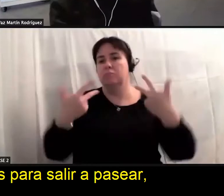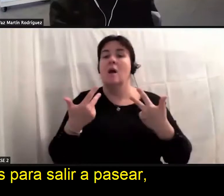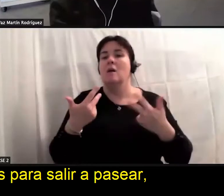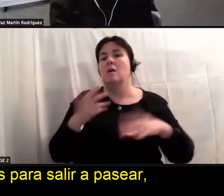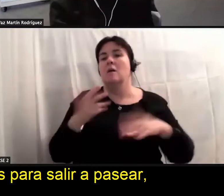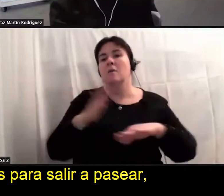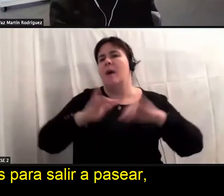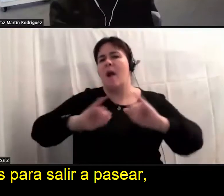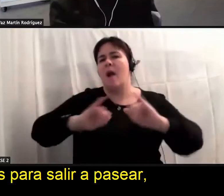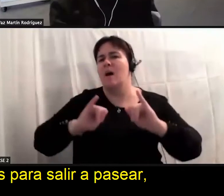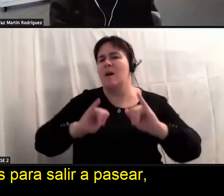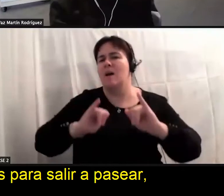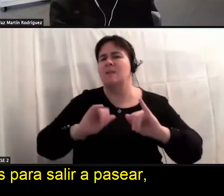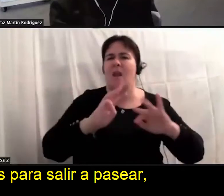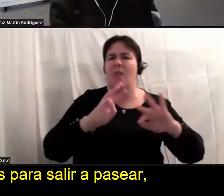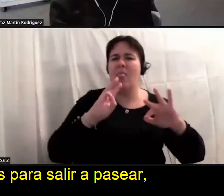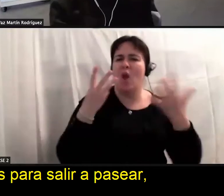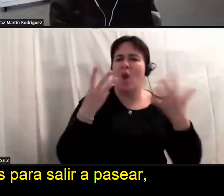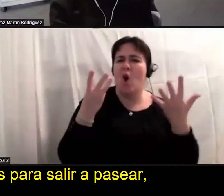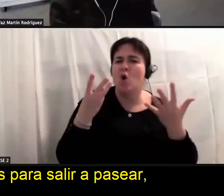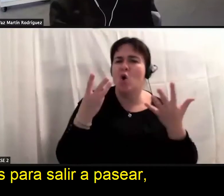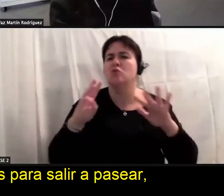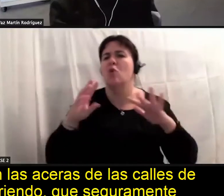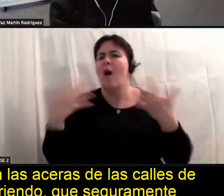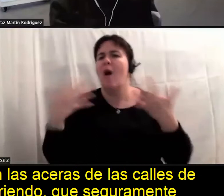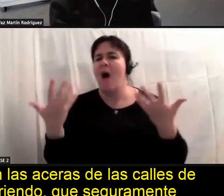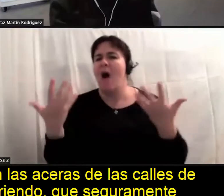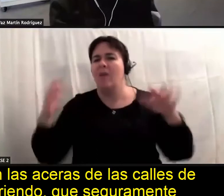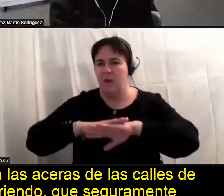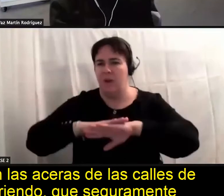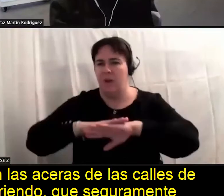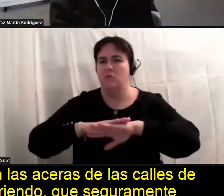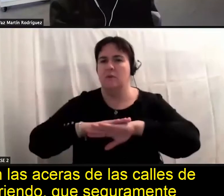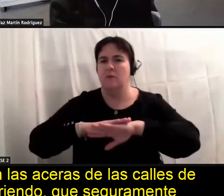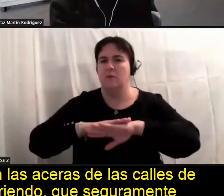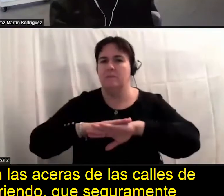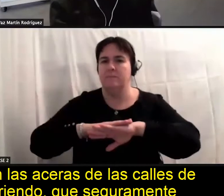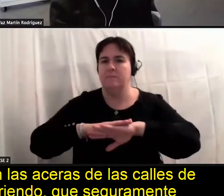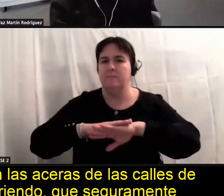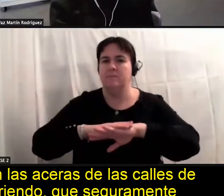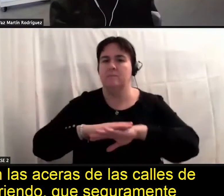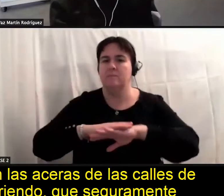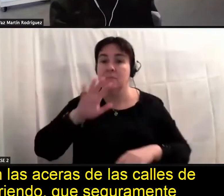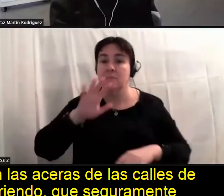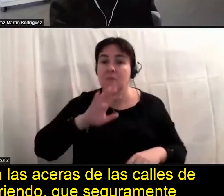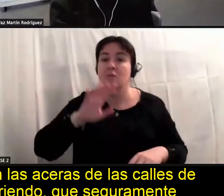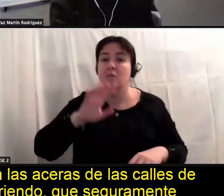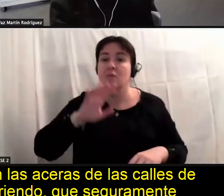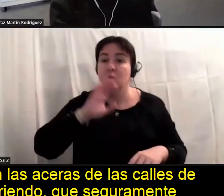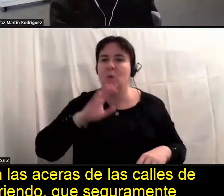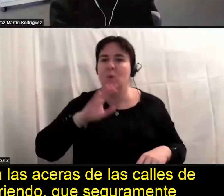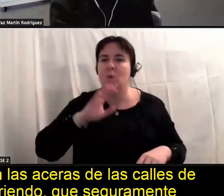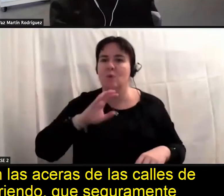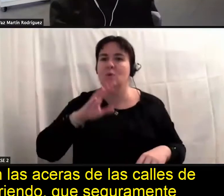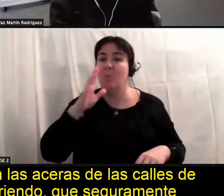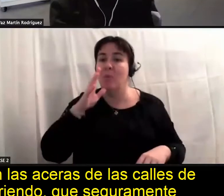de 8 a 10 de la noche, ¿no? O de 8 a 12 de la noche. Y era curioso cómo se llenaban las calles, las aceras de las calles